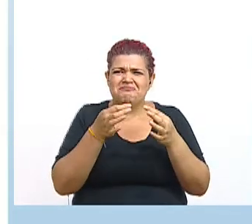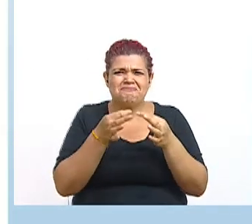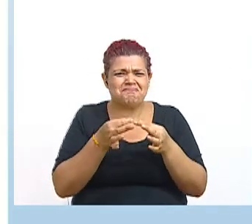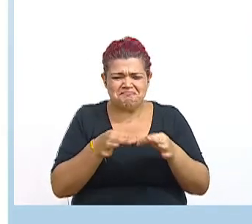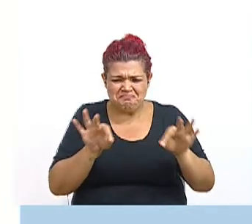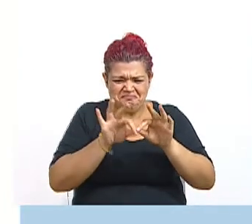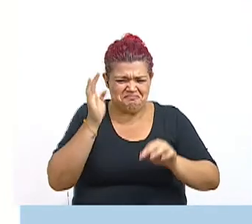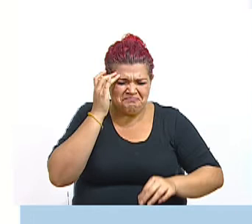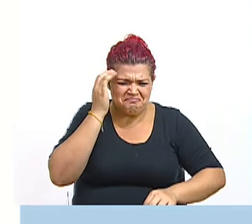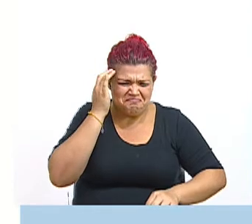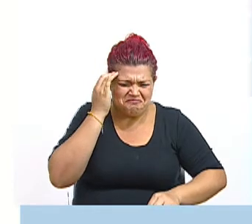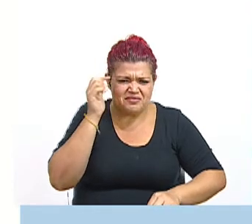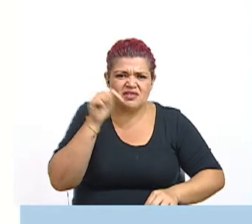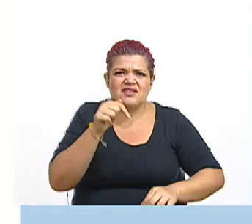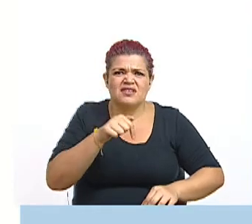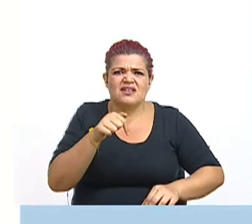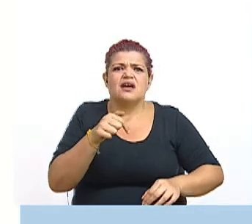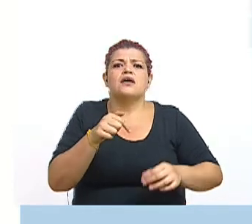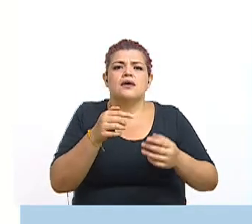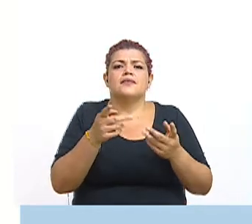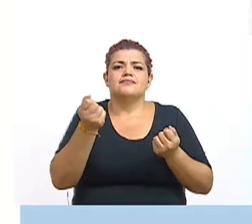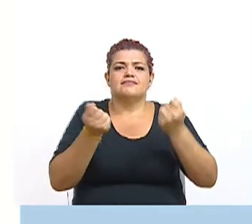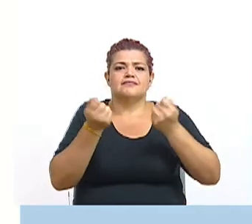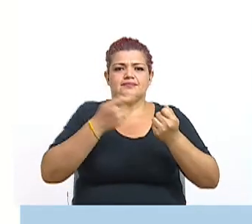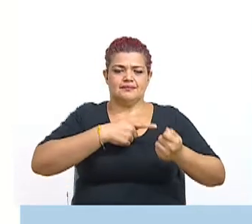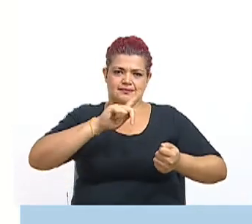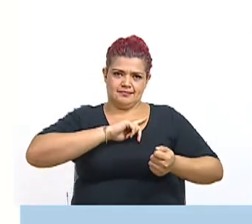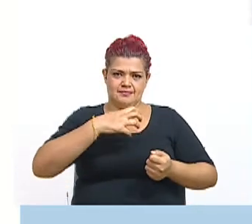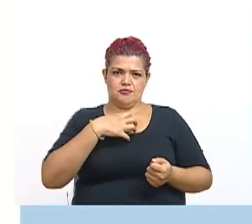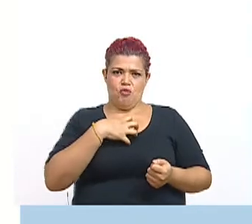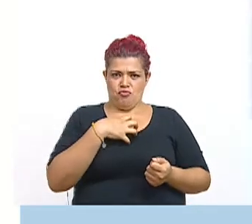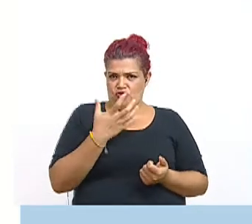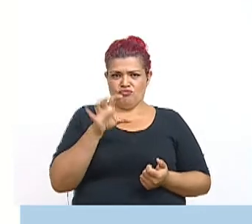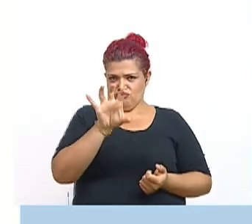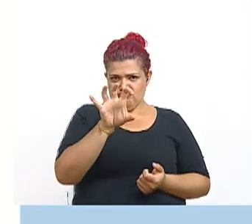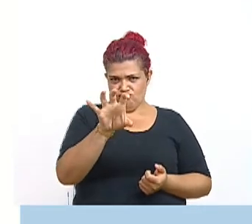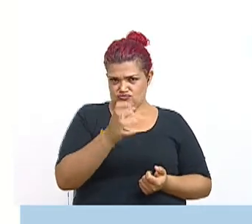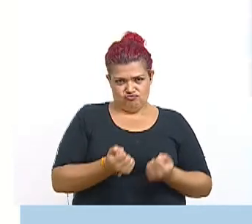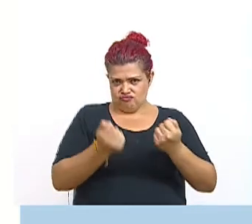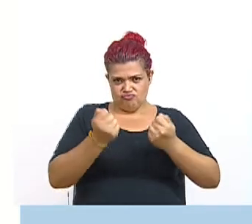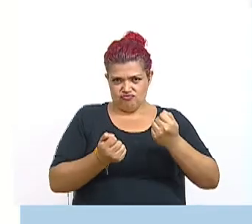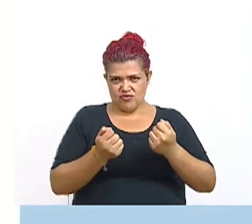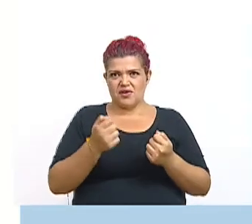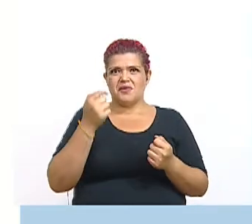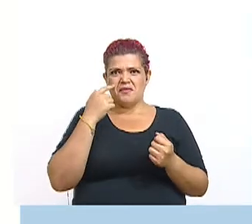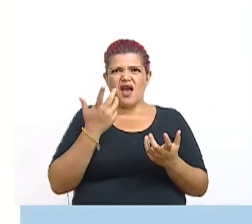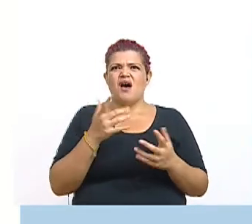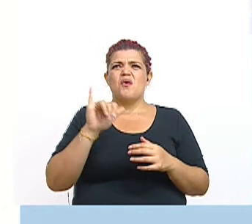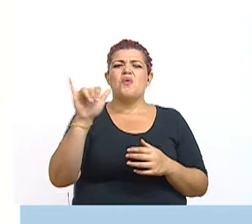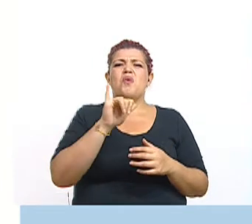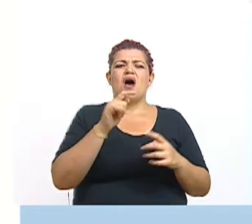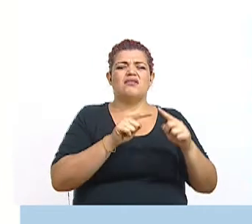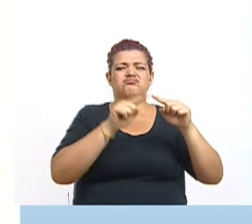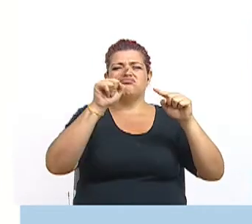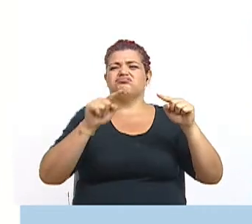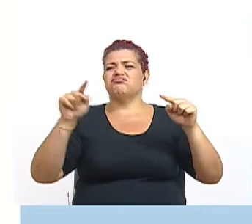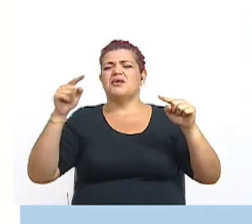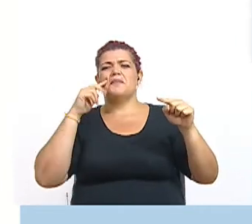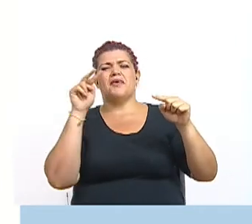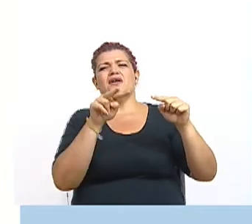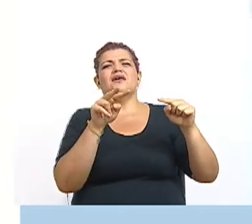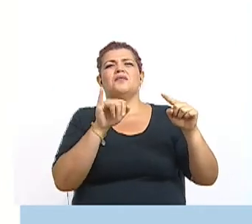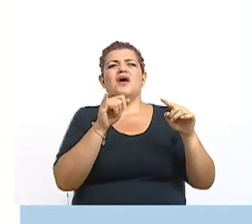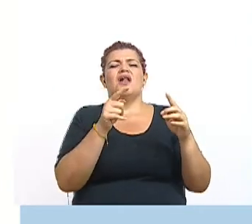particulares. Eso lo podemos comprobar también acá, en este gráfico del consumo total de energía secundaria por